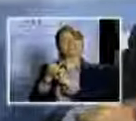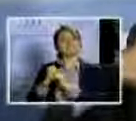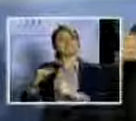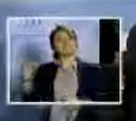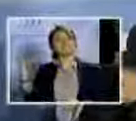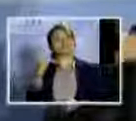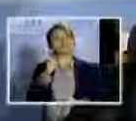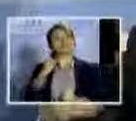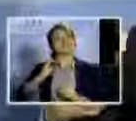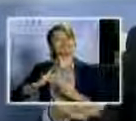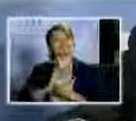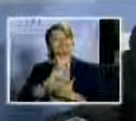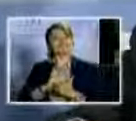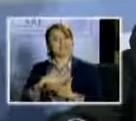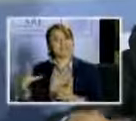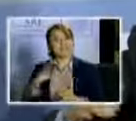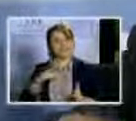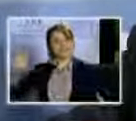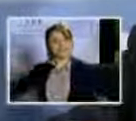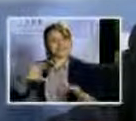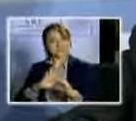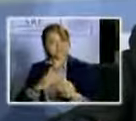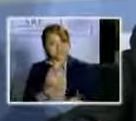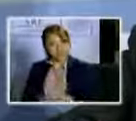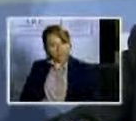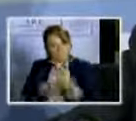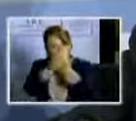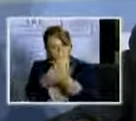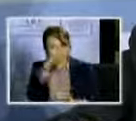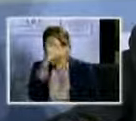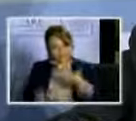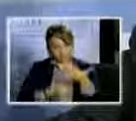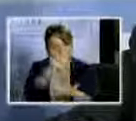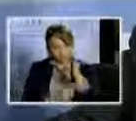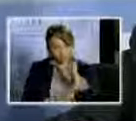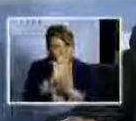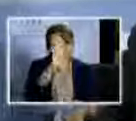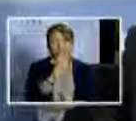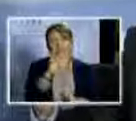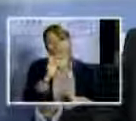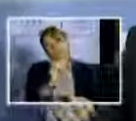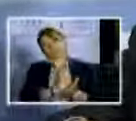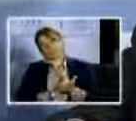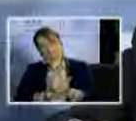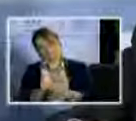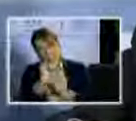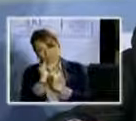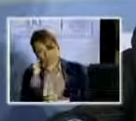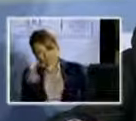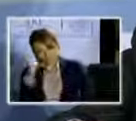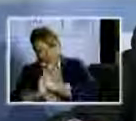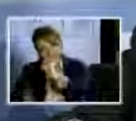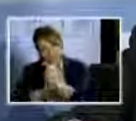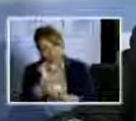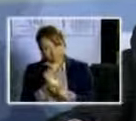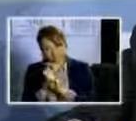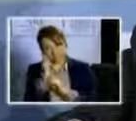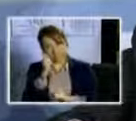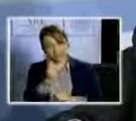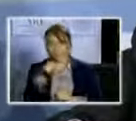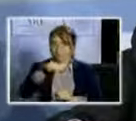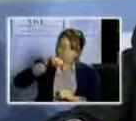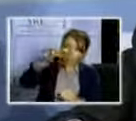del constante desarrollo progresivo y codificación del derecho internacional. Nuestra región, América Latina, es